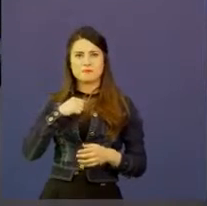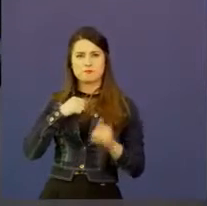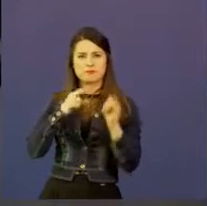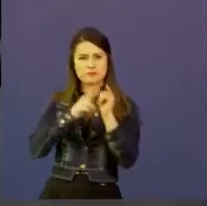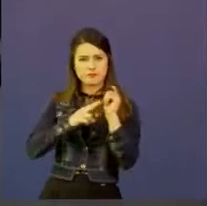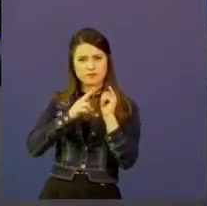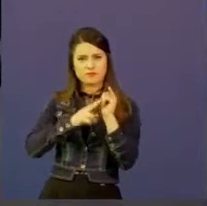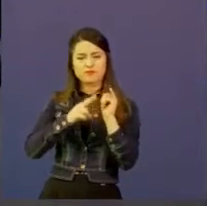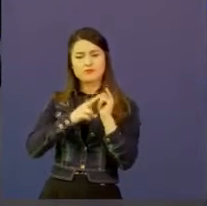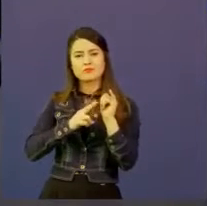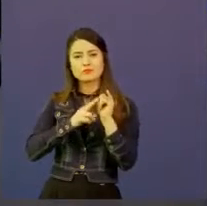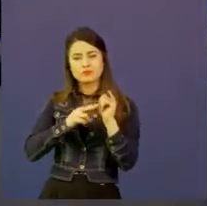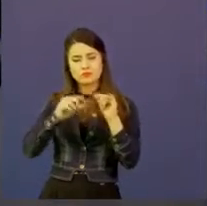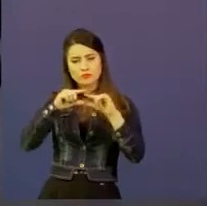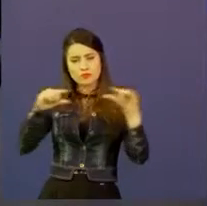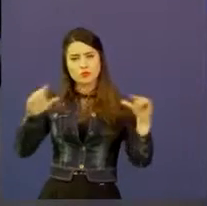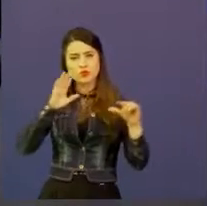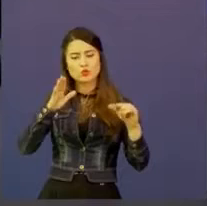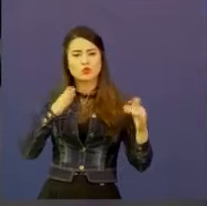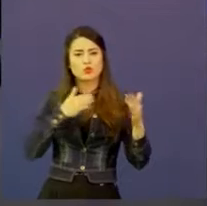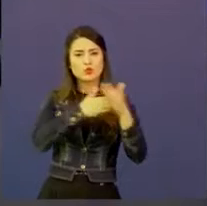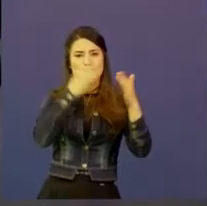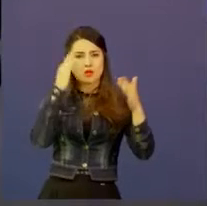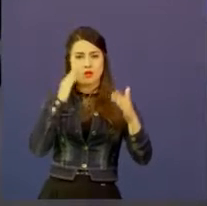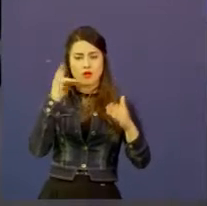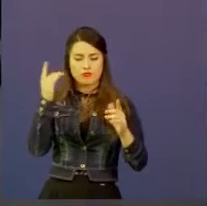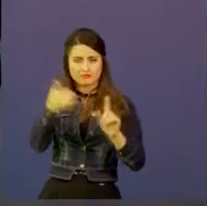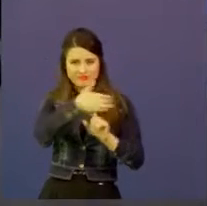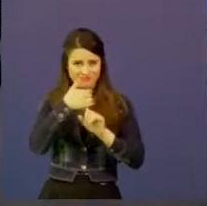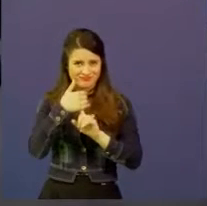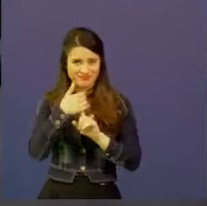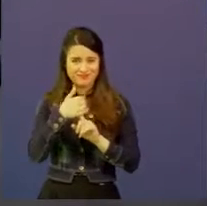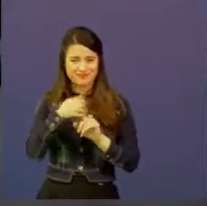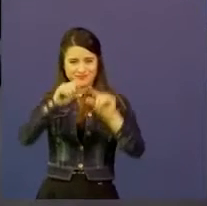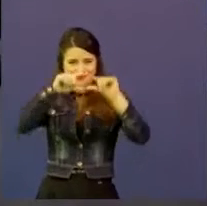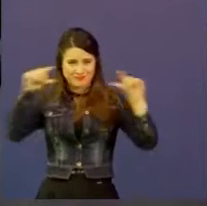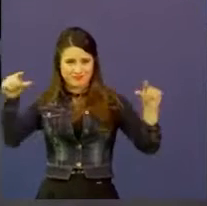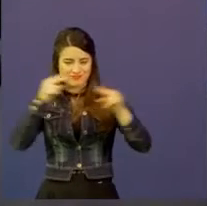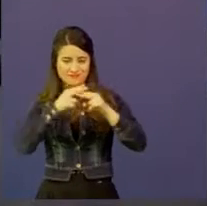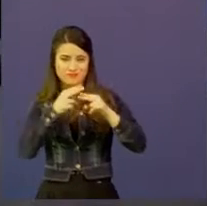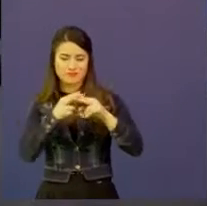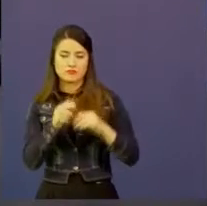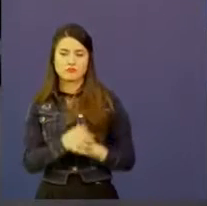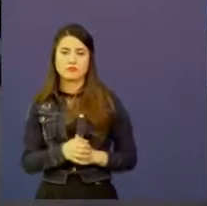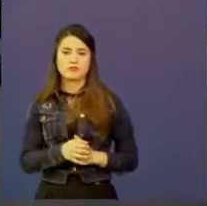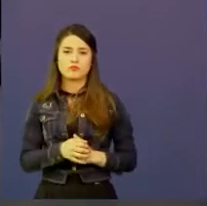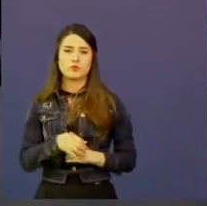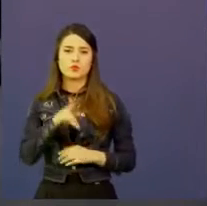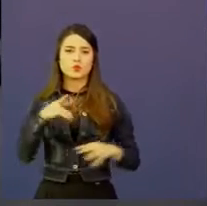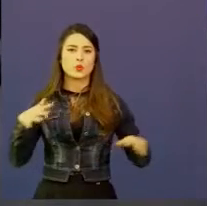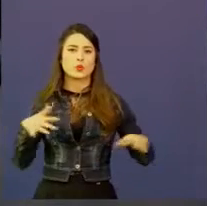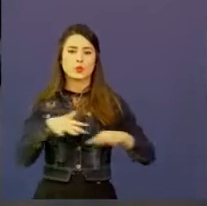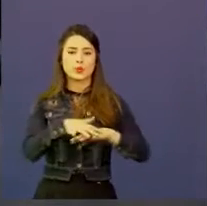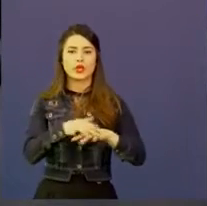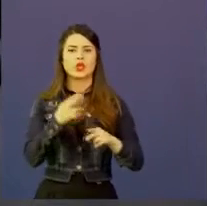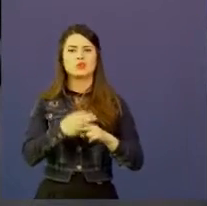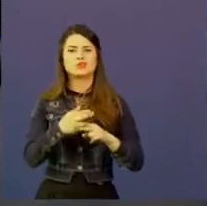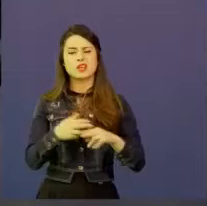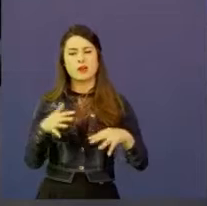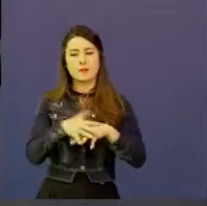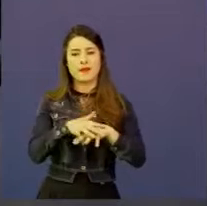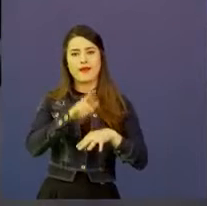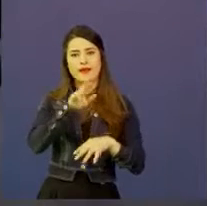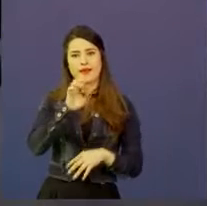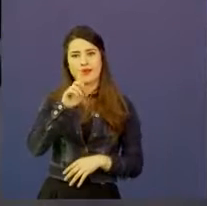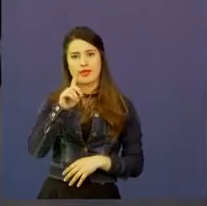pueden denunciar situaciones de material de abuso sexual infantil, situaciones de ciberacoso, y es una red, se llama Red Papás, y